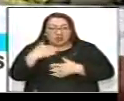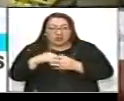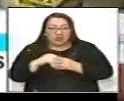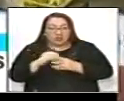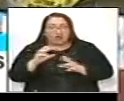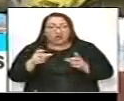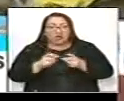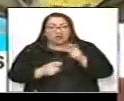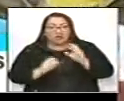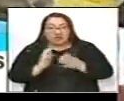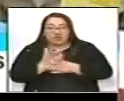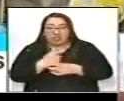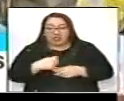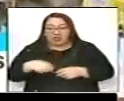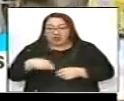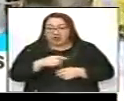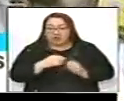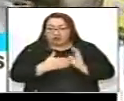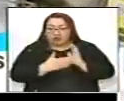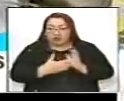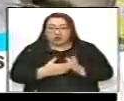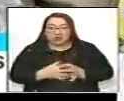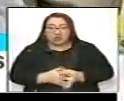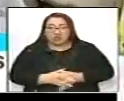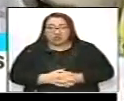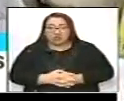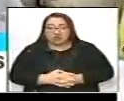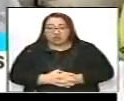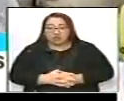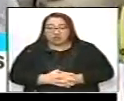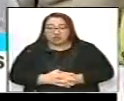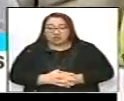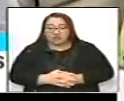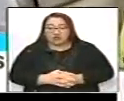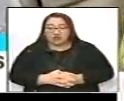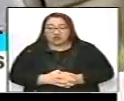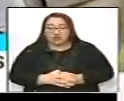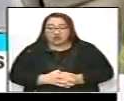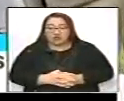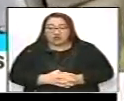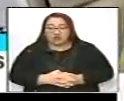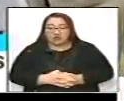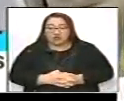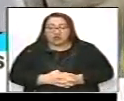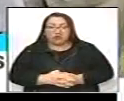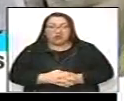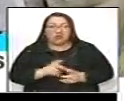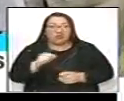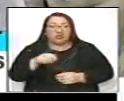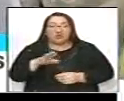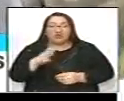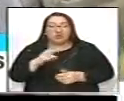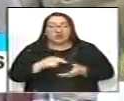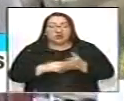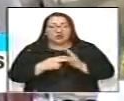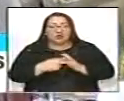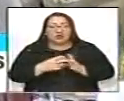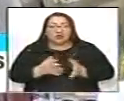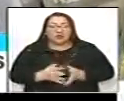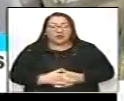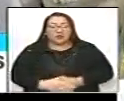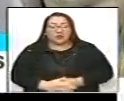intrageneracionales. Ustedes han dado una demostración de que aquí no hay el hecho de ser